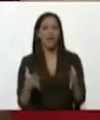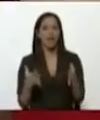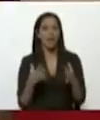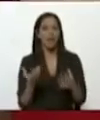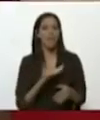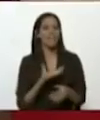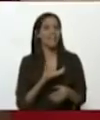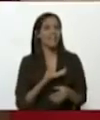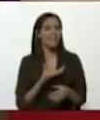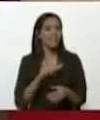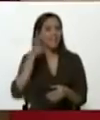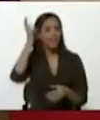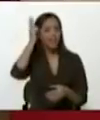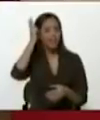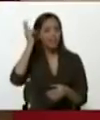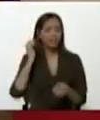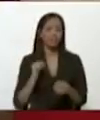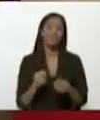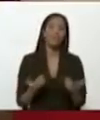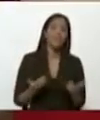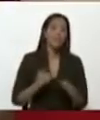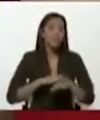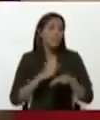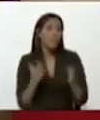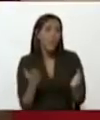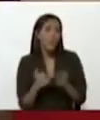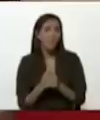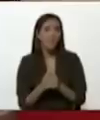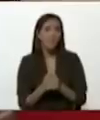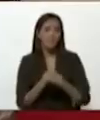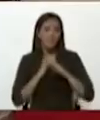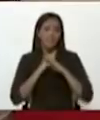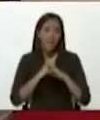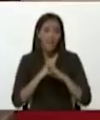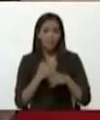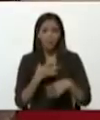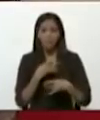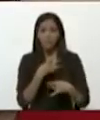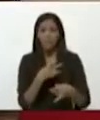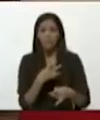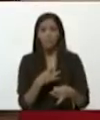Lima y por qué truncaron sus pretensiones de